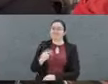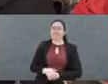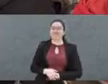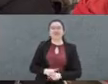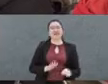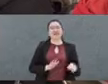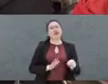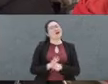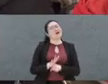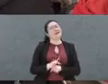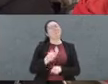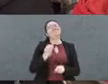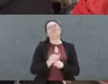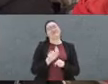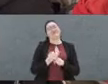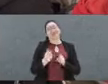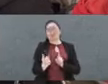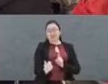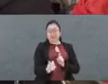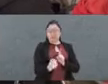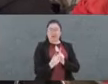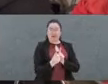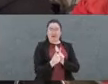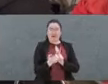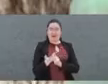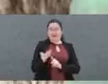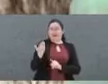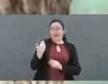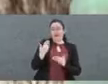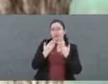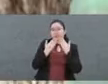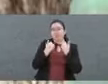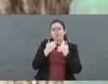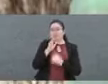pues estos encuentros que de alguna manera habíamos dejado